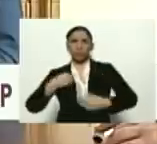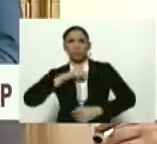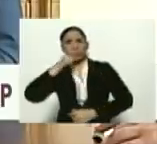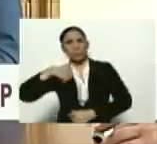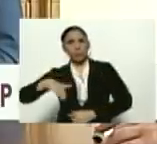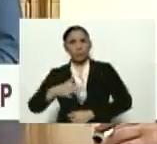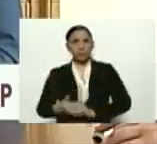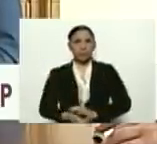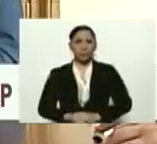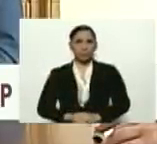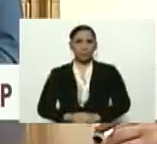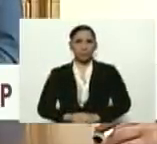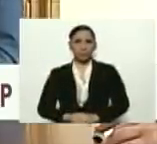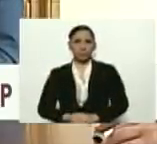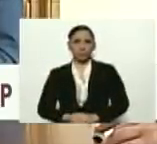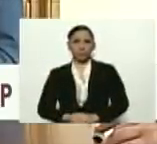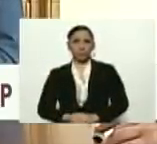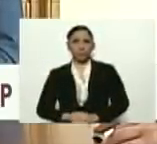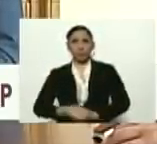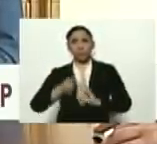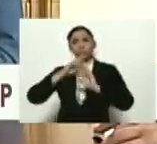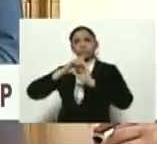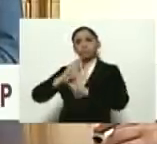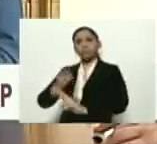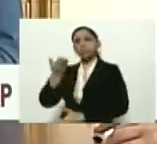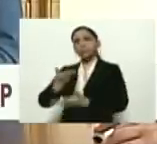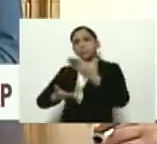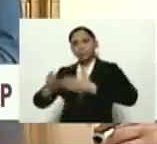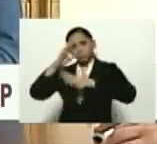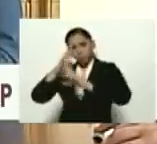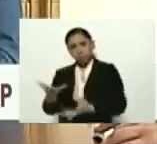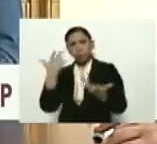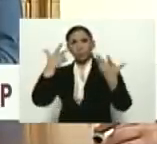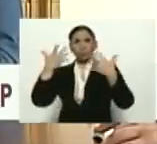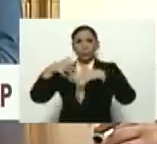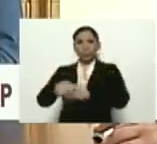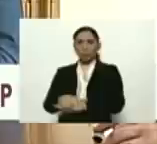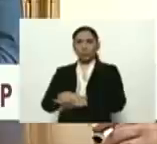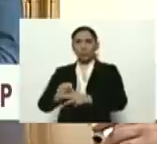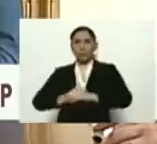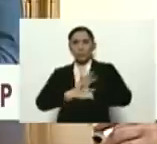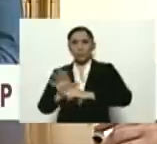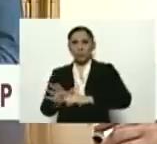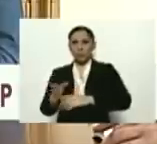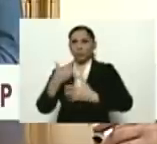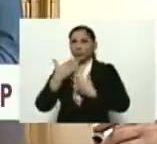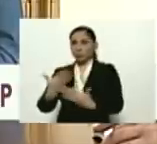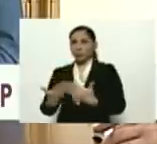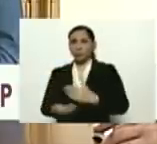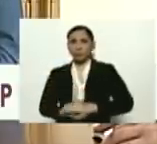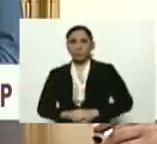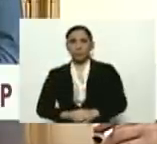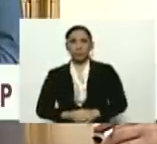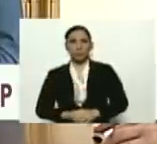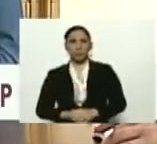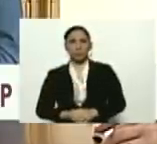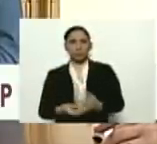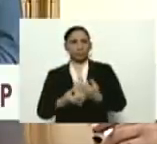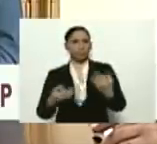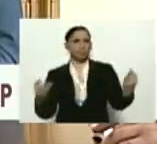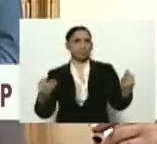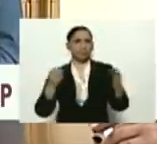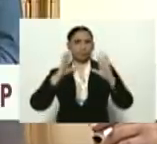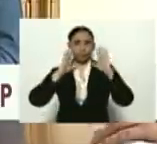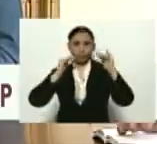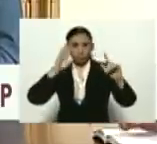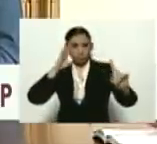pueblos, la respuesta solidaria conjunta que ha dado el ALBA de manera maravillosa para